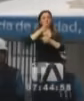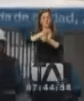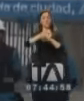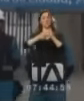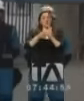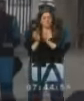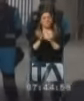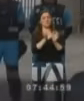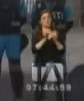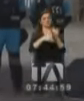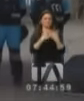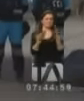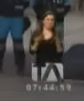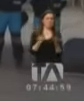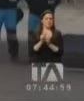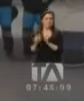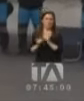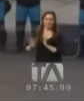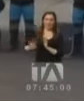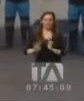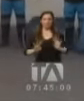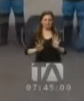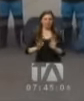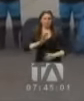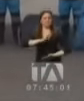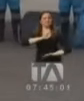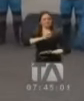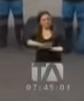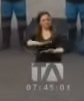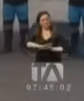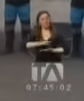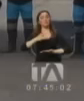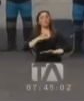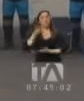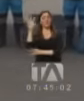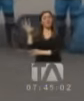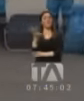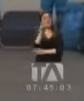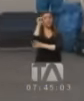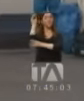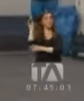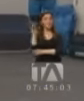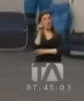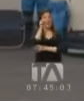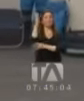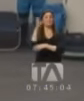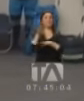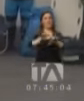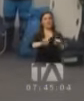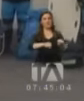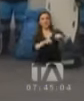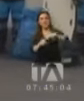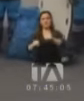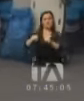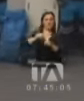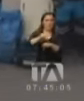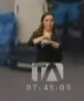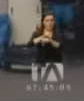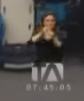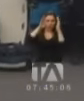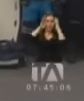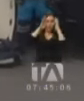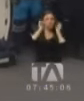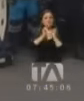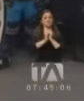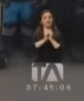dispositivo preparado, así que la gente que venga con toda la tranquilidad, va a estar ambulancias de bomberos, motos de prehospitalaria también dando vueltas, bomberos